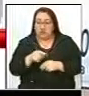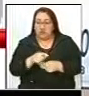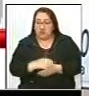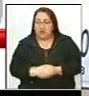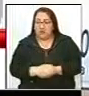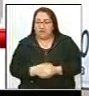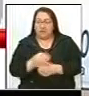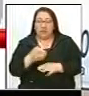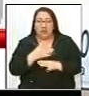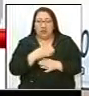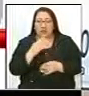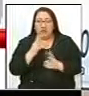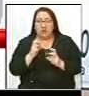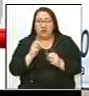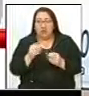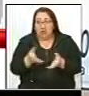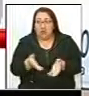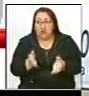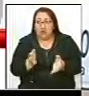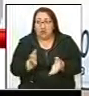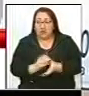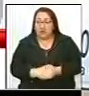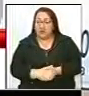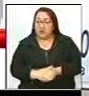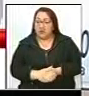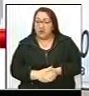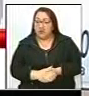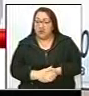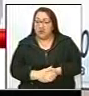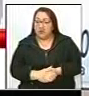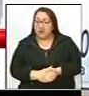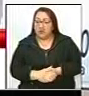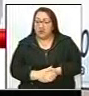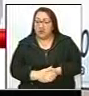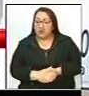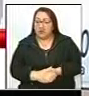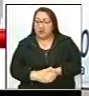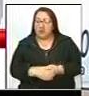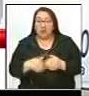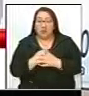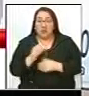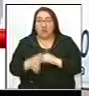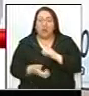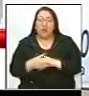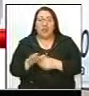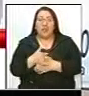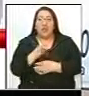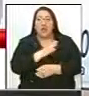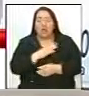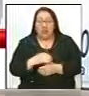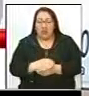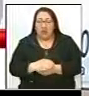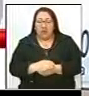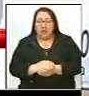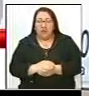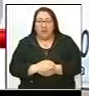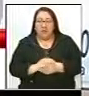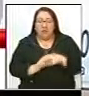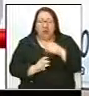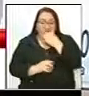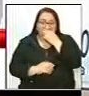si había habido situaciones como estas. Si el marco del convenio entre el Estado, de Estado a Estado me